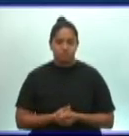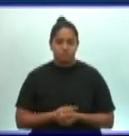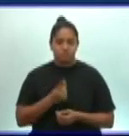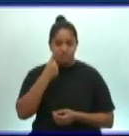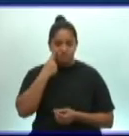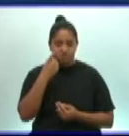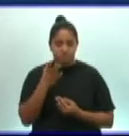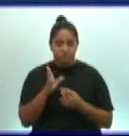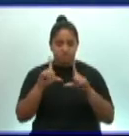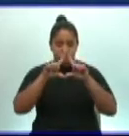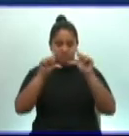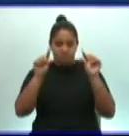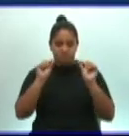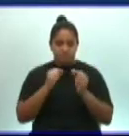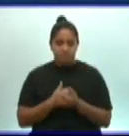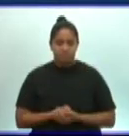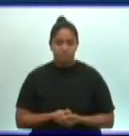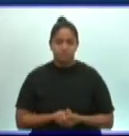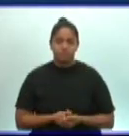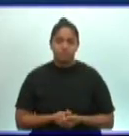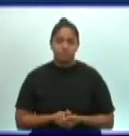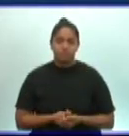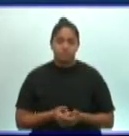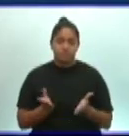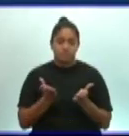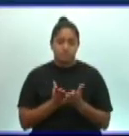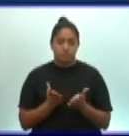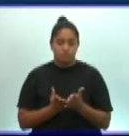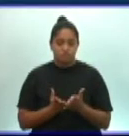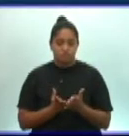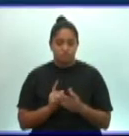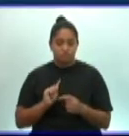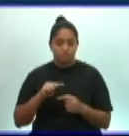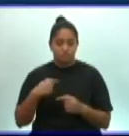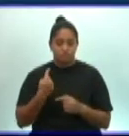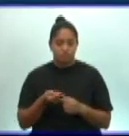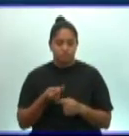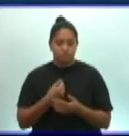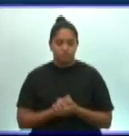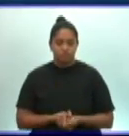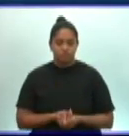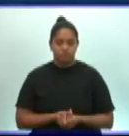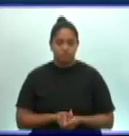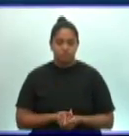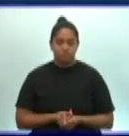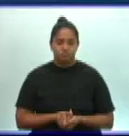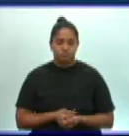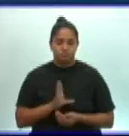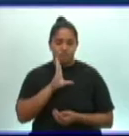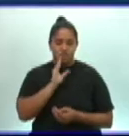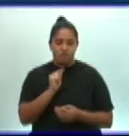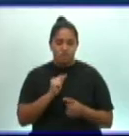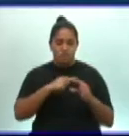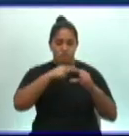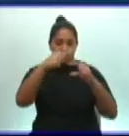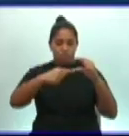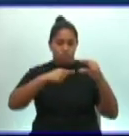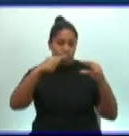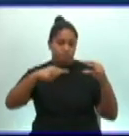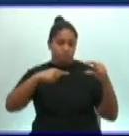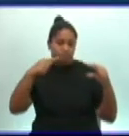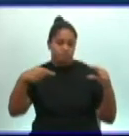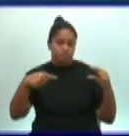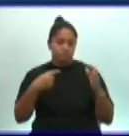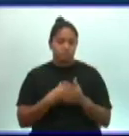gráfica, ¿ve? Y que también estudiamos en las clases anteriores, cuando hablábamos del conductor rectilíneo, cuando hablábamos de la espira circular